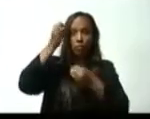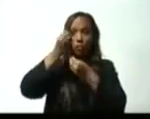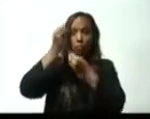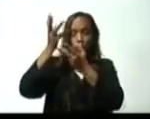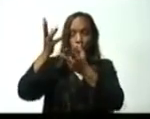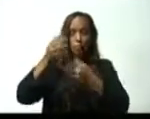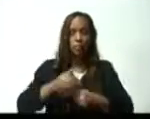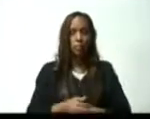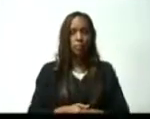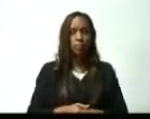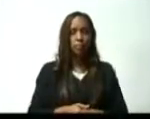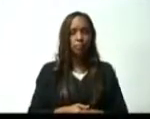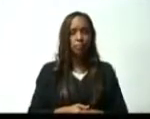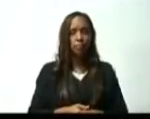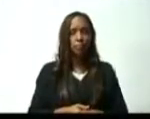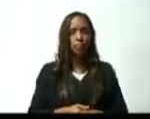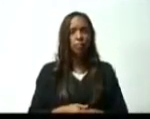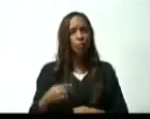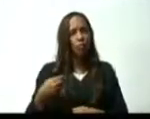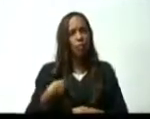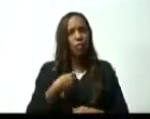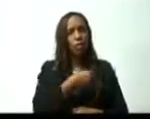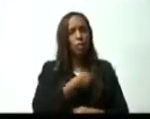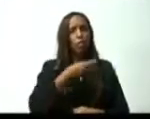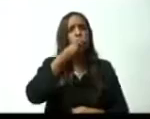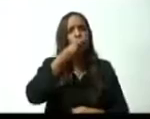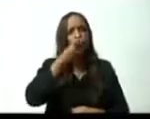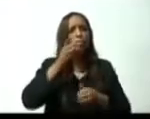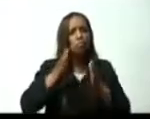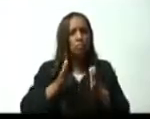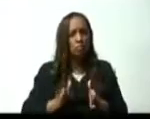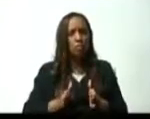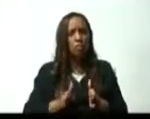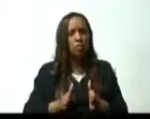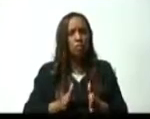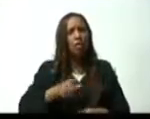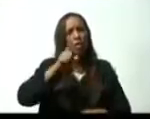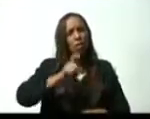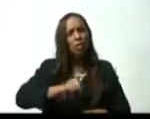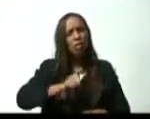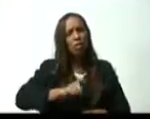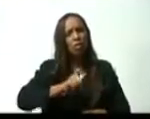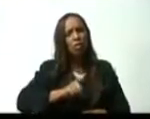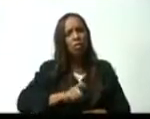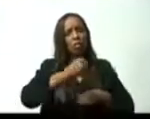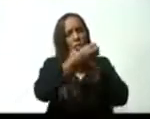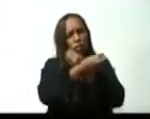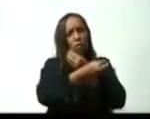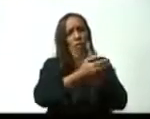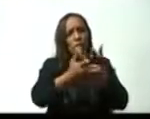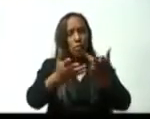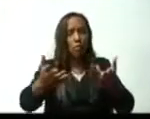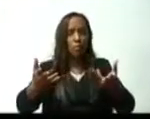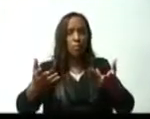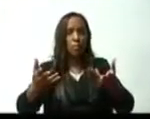dominicanos y que le informe a cada uno de esos funcionarios en cada una de esas provincias que hoy van a ser declaradas en estado de